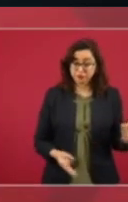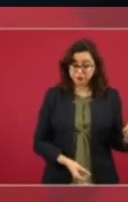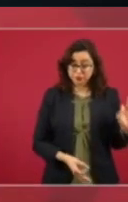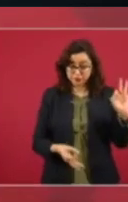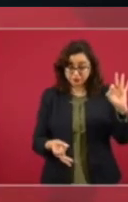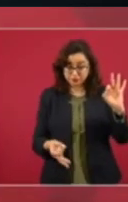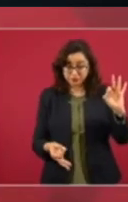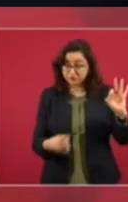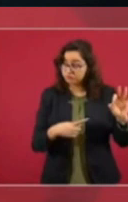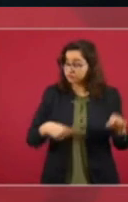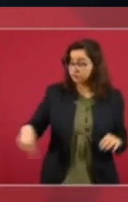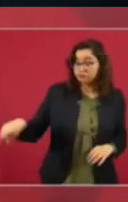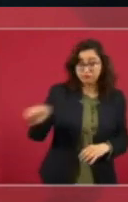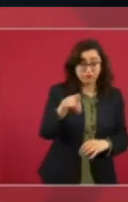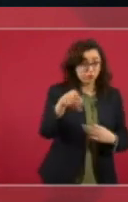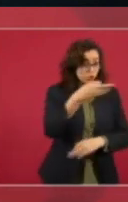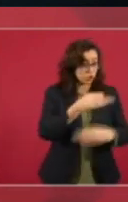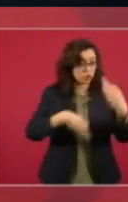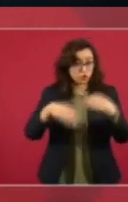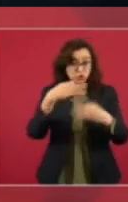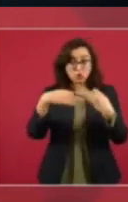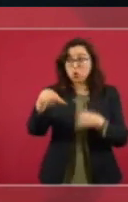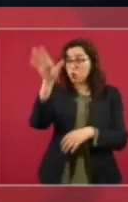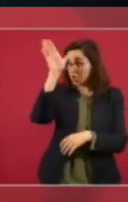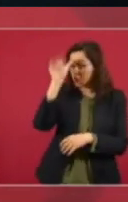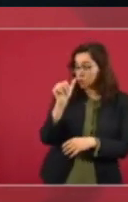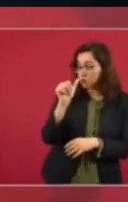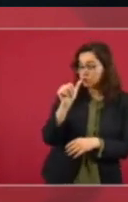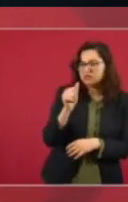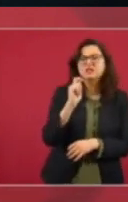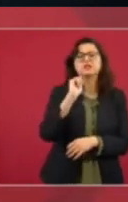de avanzar en la solución de